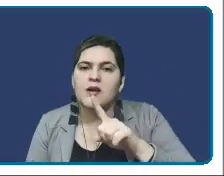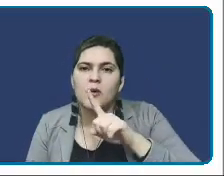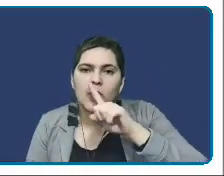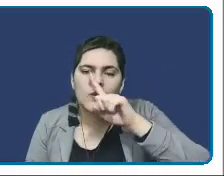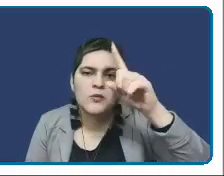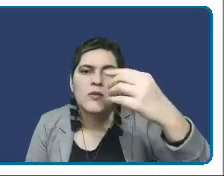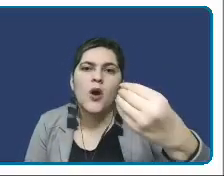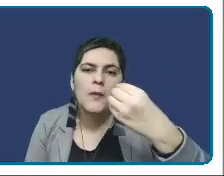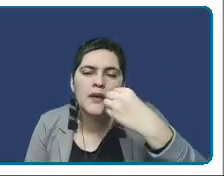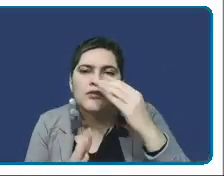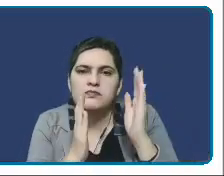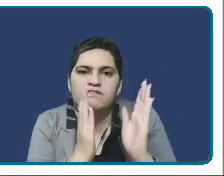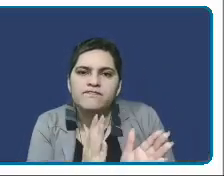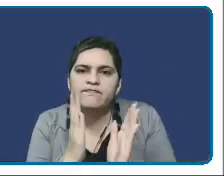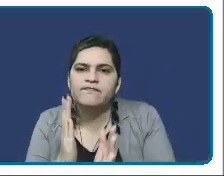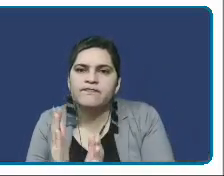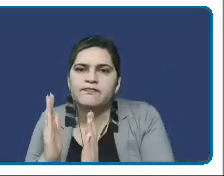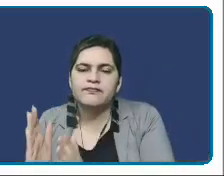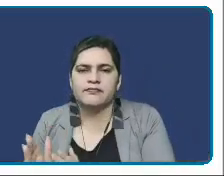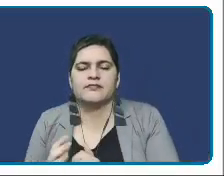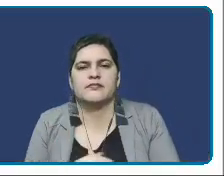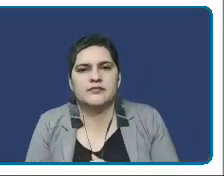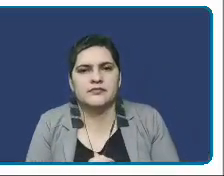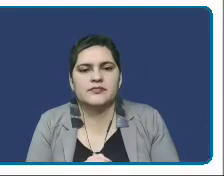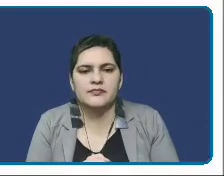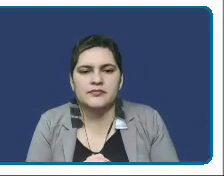puedo tener